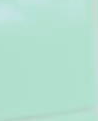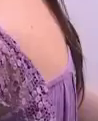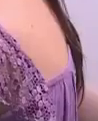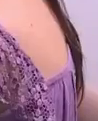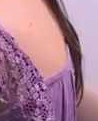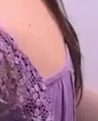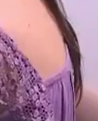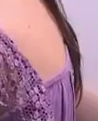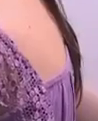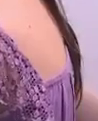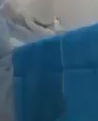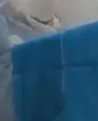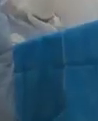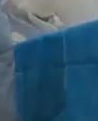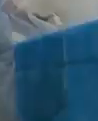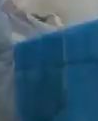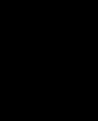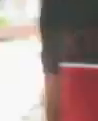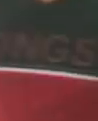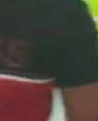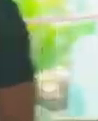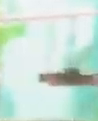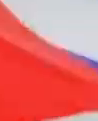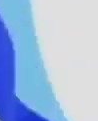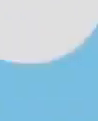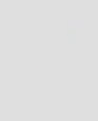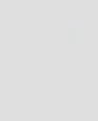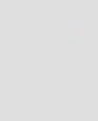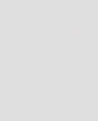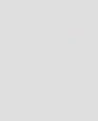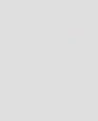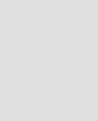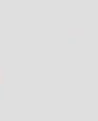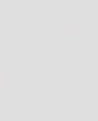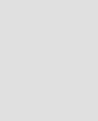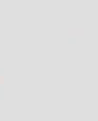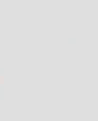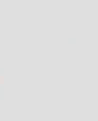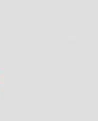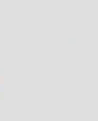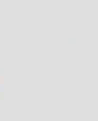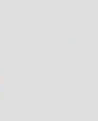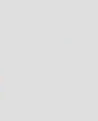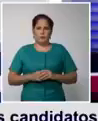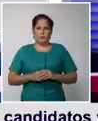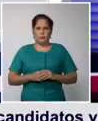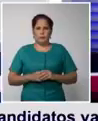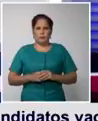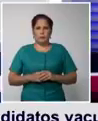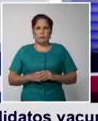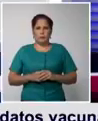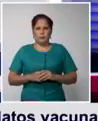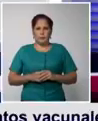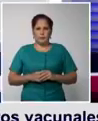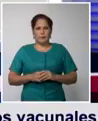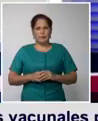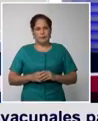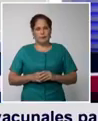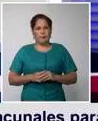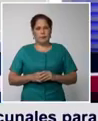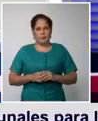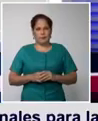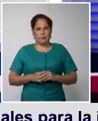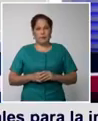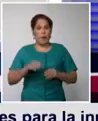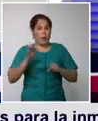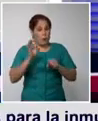más feliz, más protegido, más inmune, más feliz, más protegido. Y